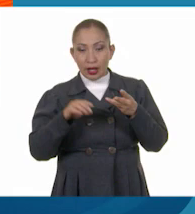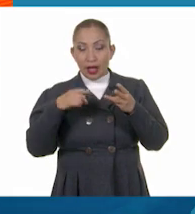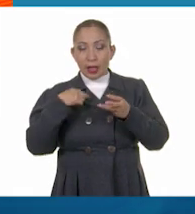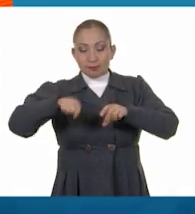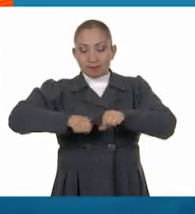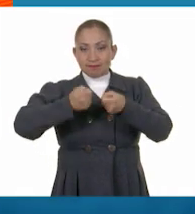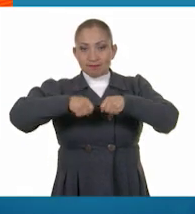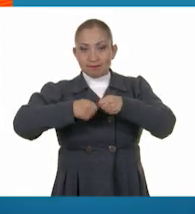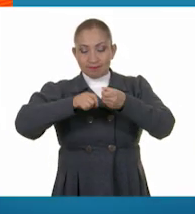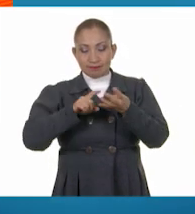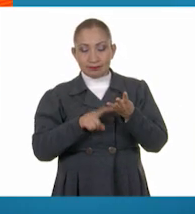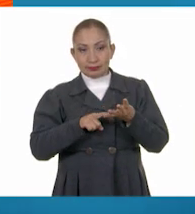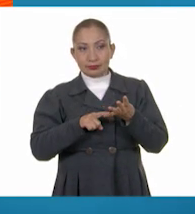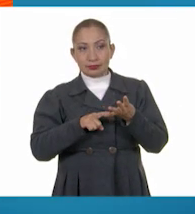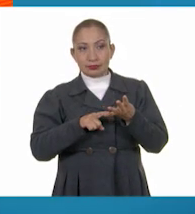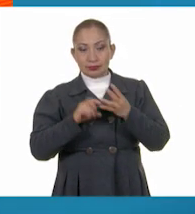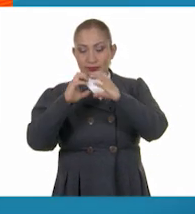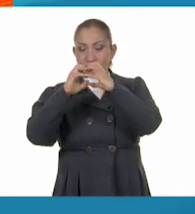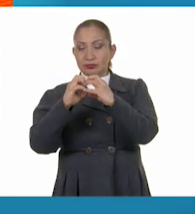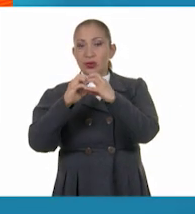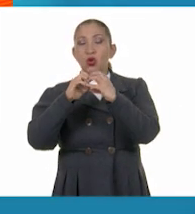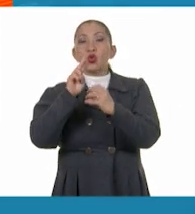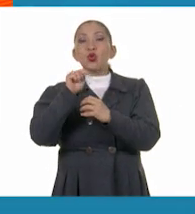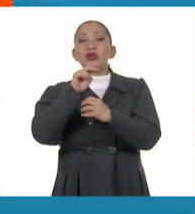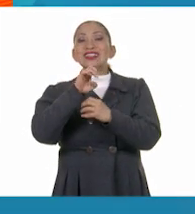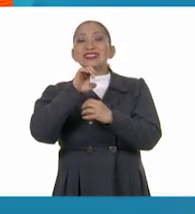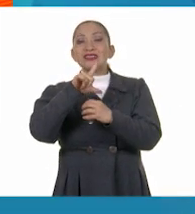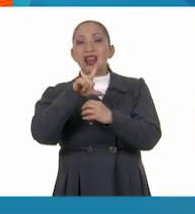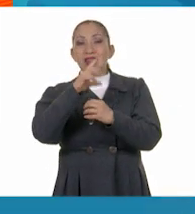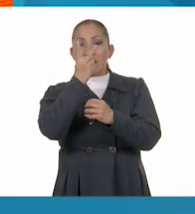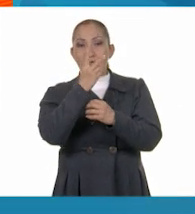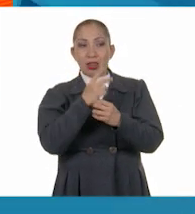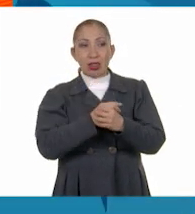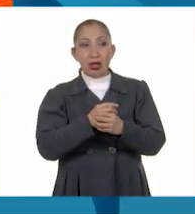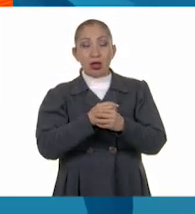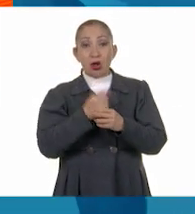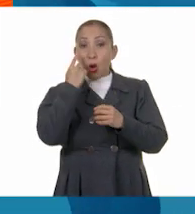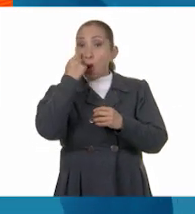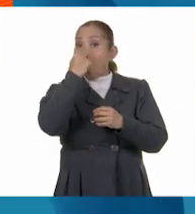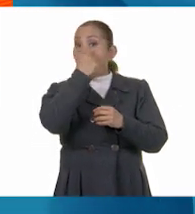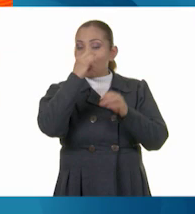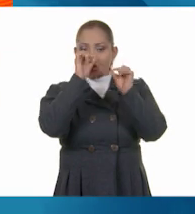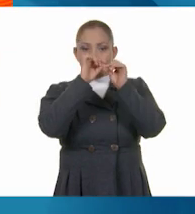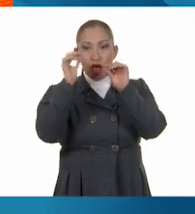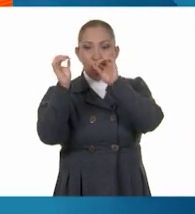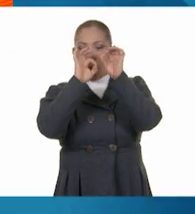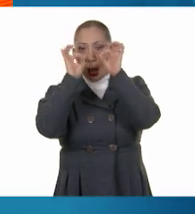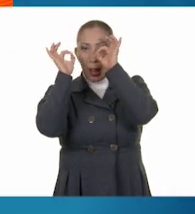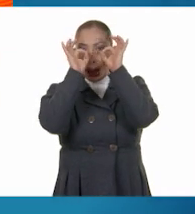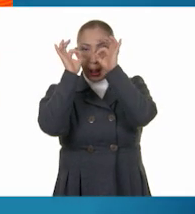estambre, una bola de unicel, unos ojos,